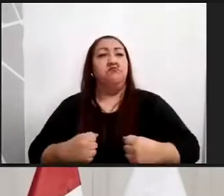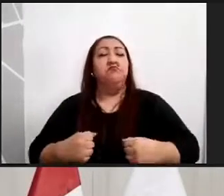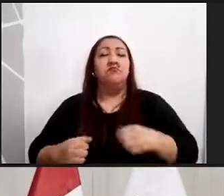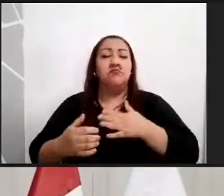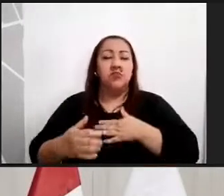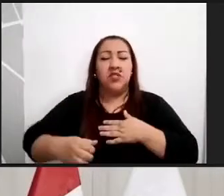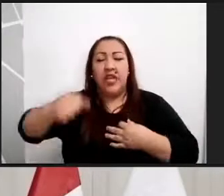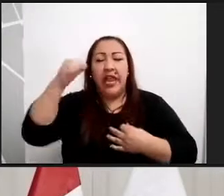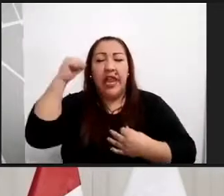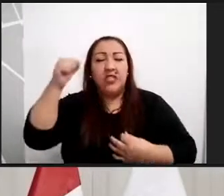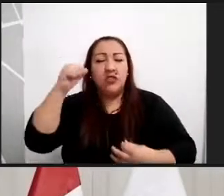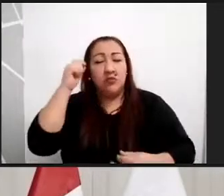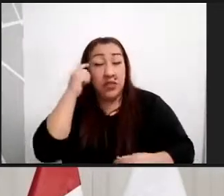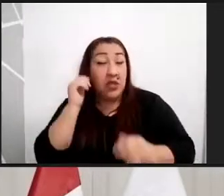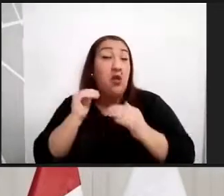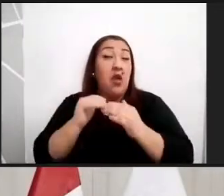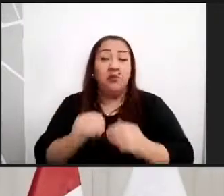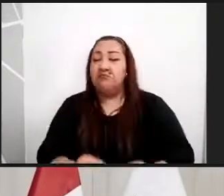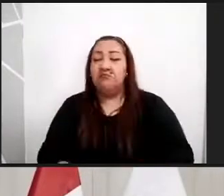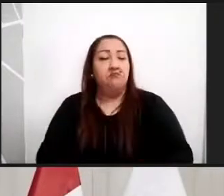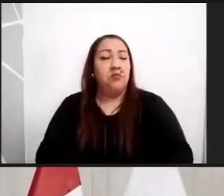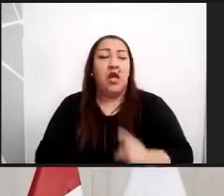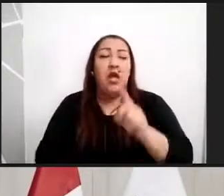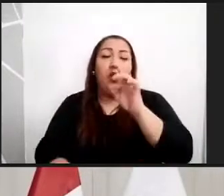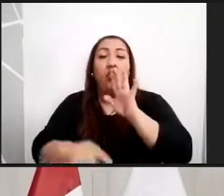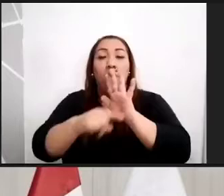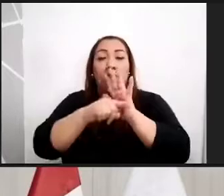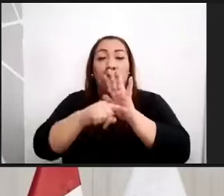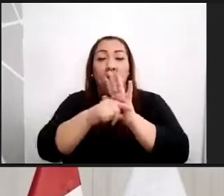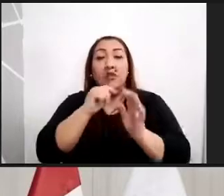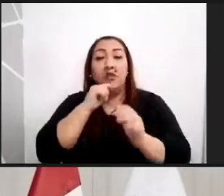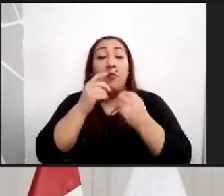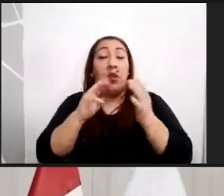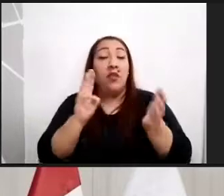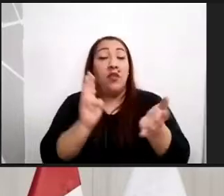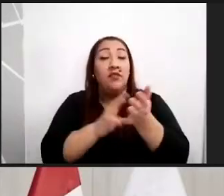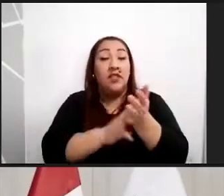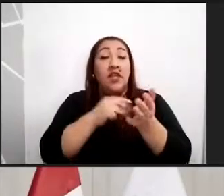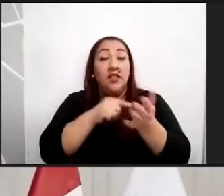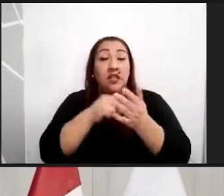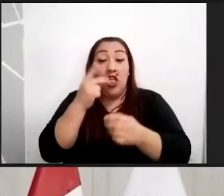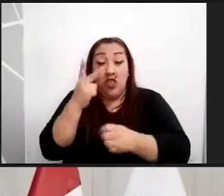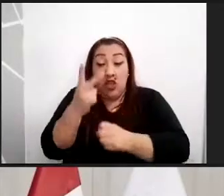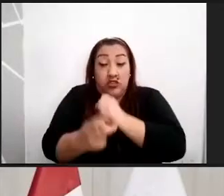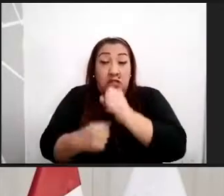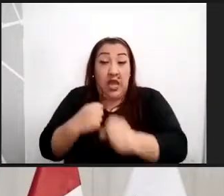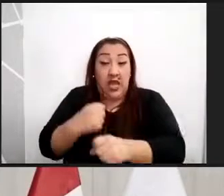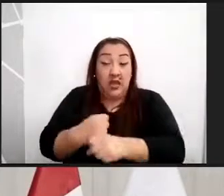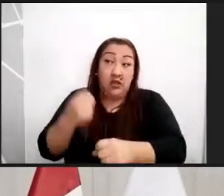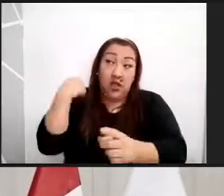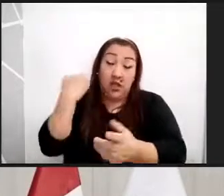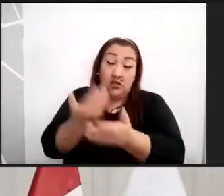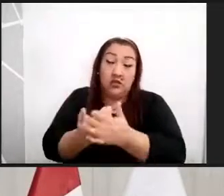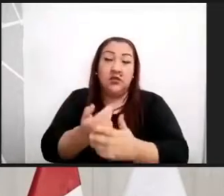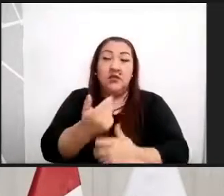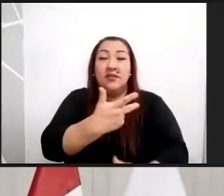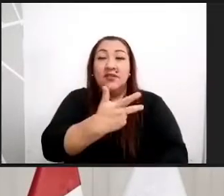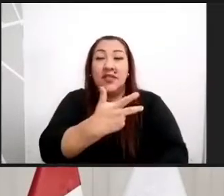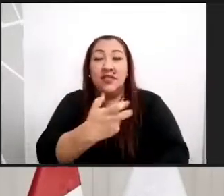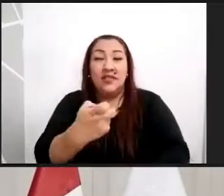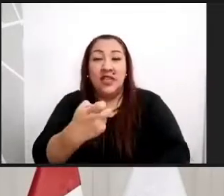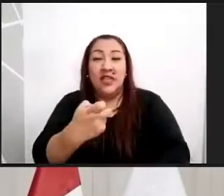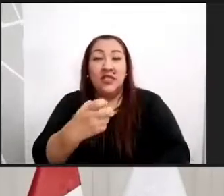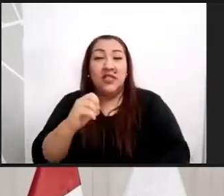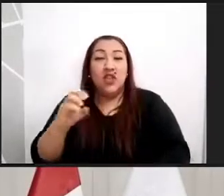es negativa. Como indica la misma Defensoría, solo en los últimos 2 años se registraron más de 300